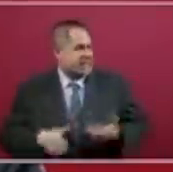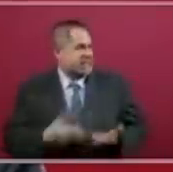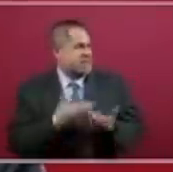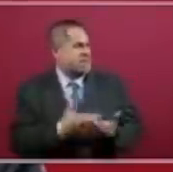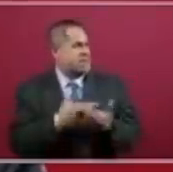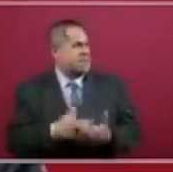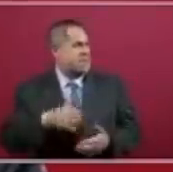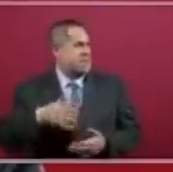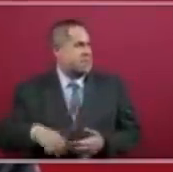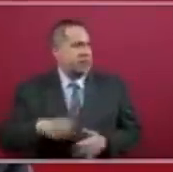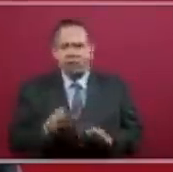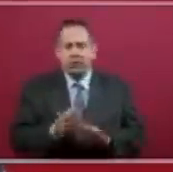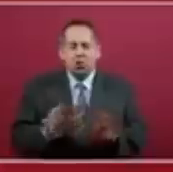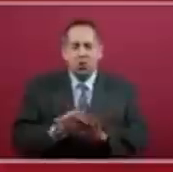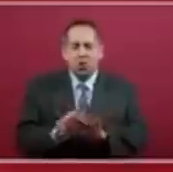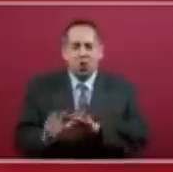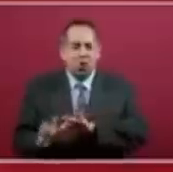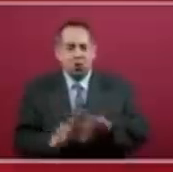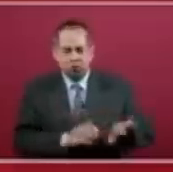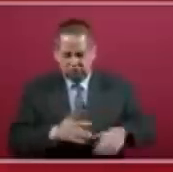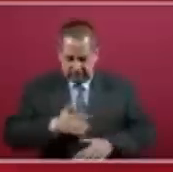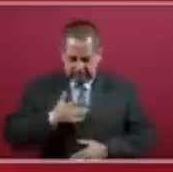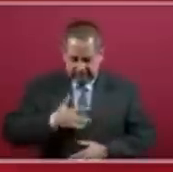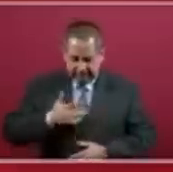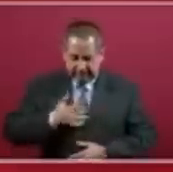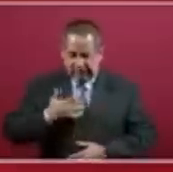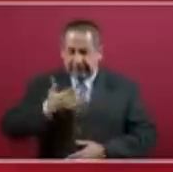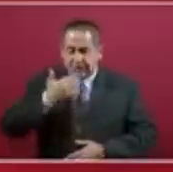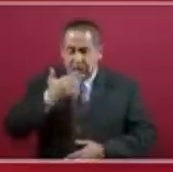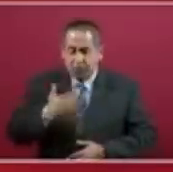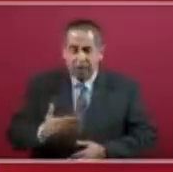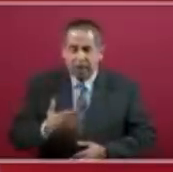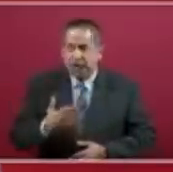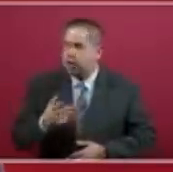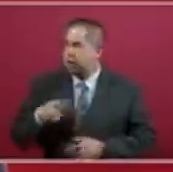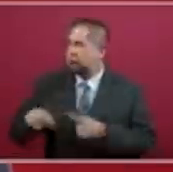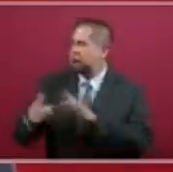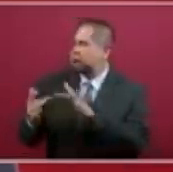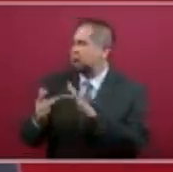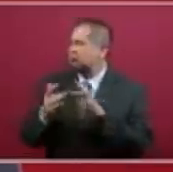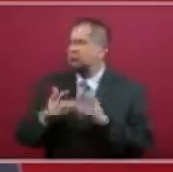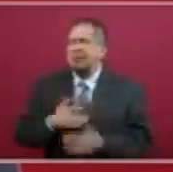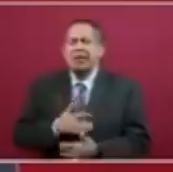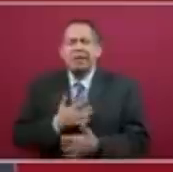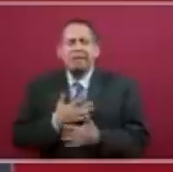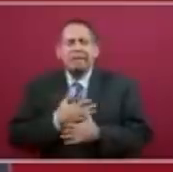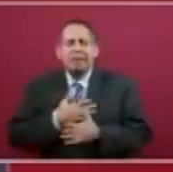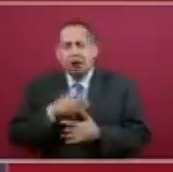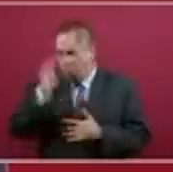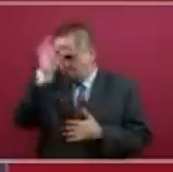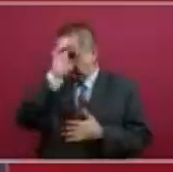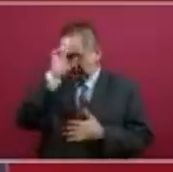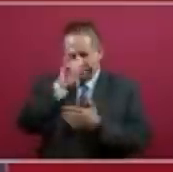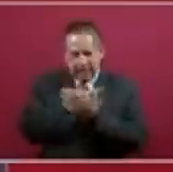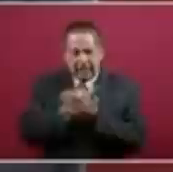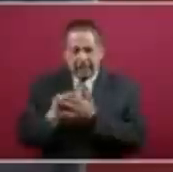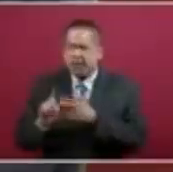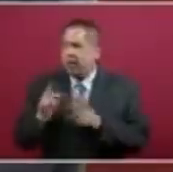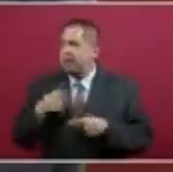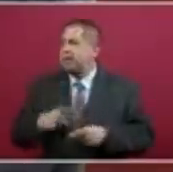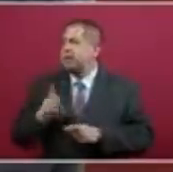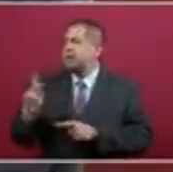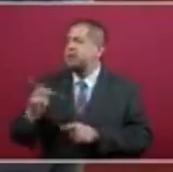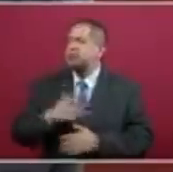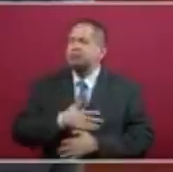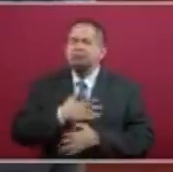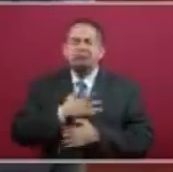riquezas, es estar bien con uno mismo, estar bien con nuestra conciencia, estar bien con el prójimo.